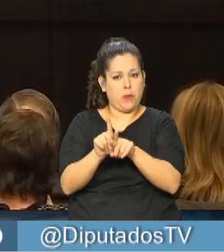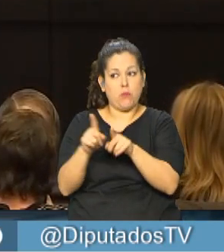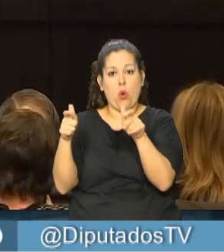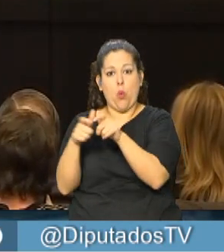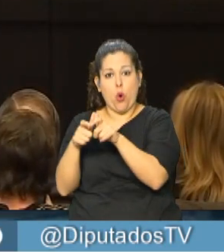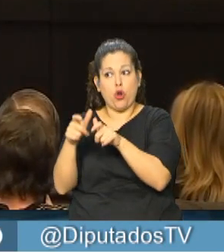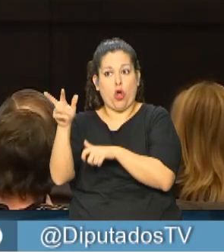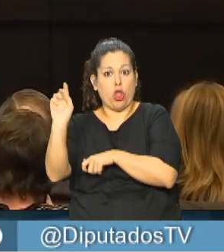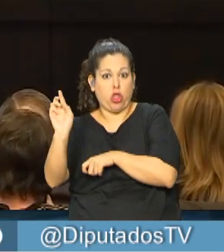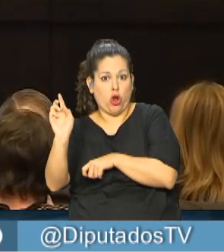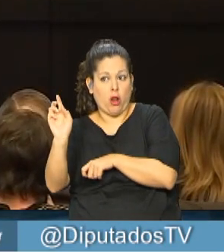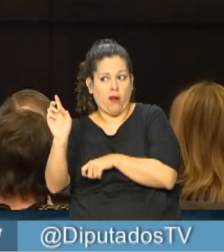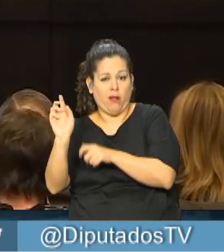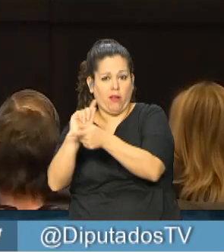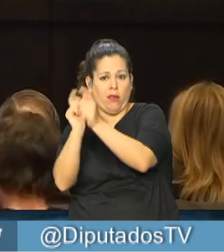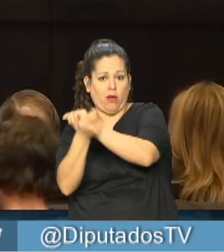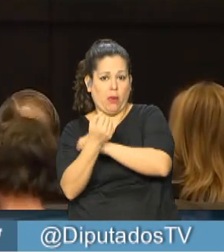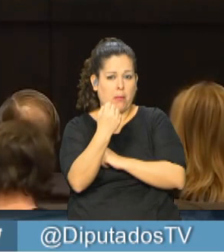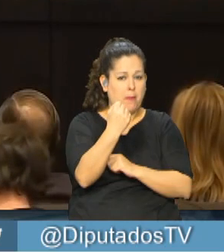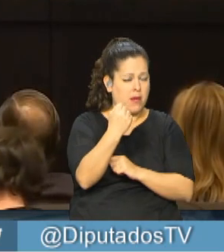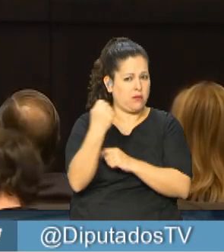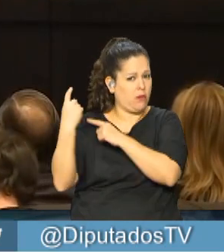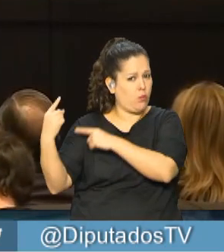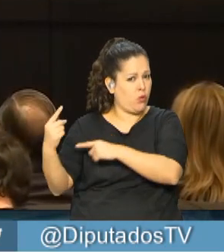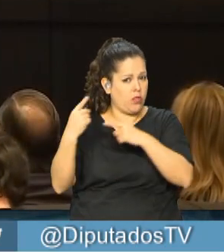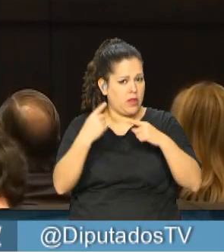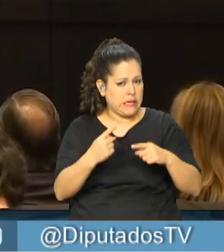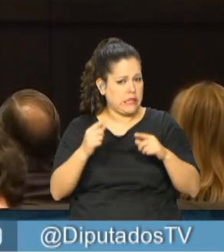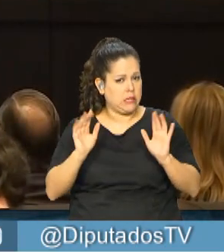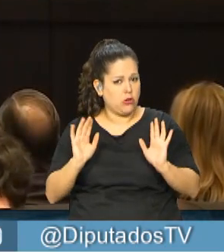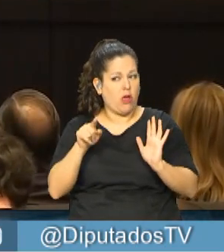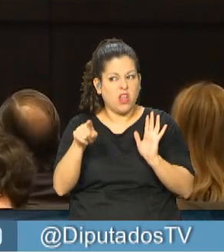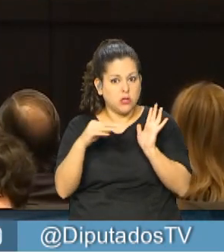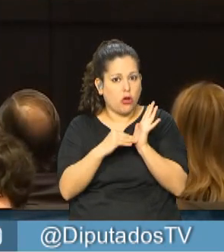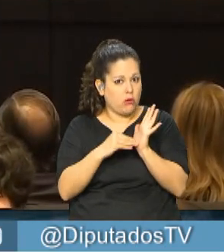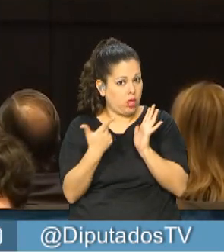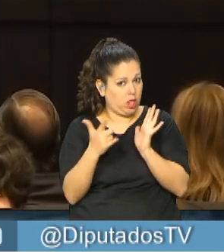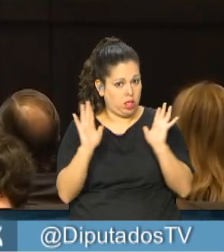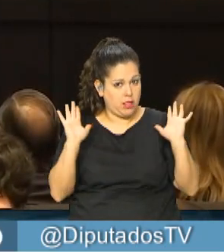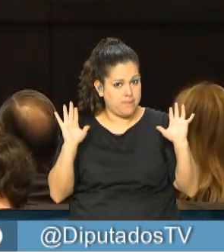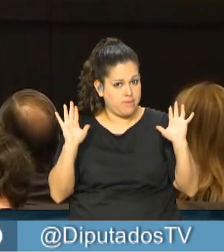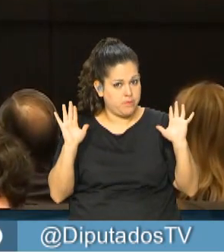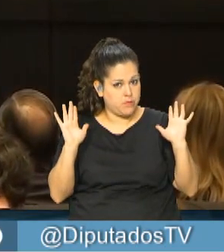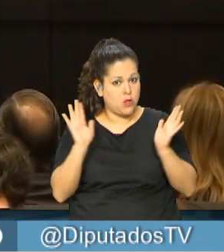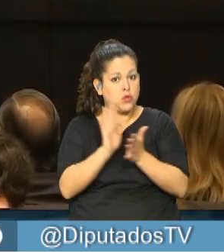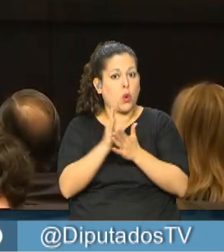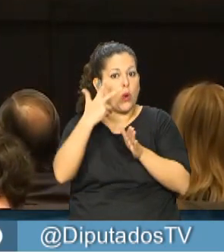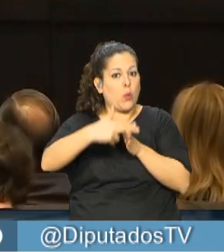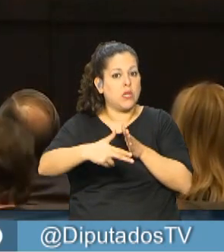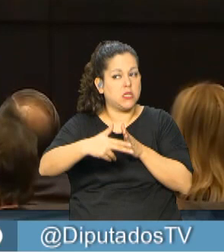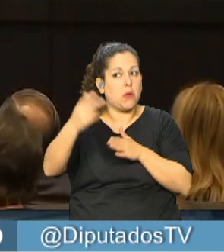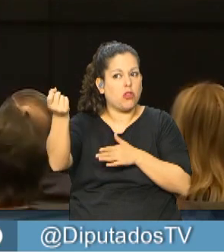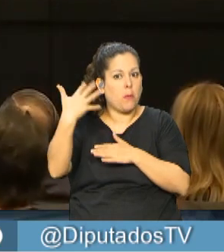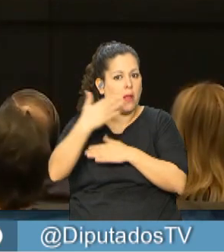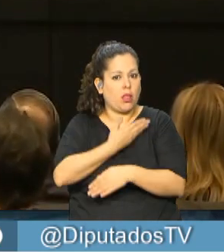pase a la especificación. Eso no está establecido dentro del proyecto de reperfilamiento que envió el Ejecutivo. Sí,